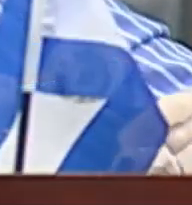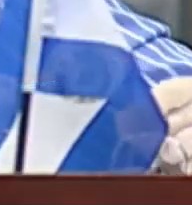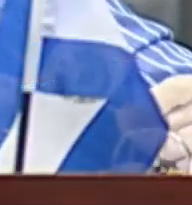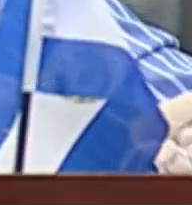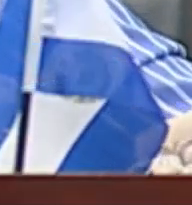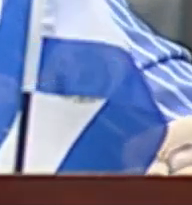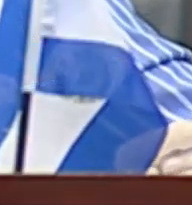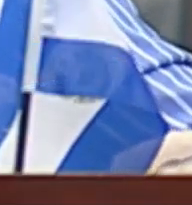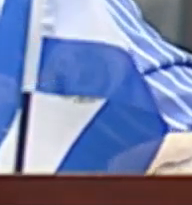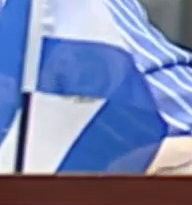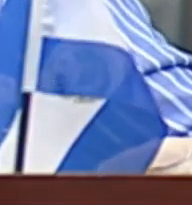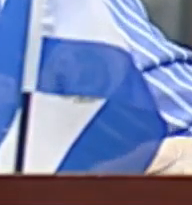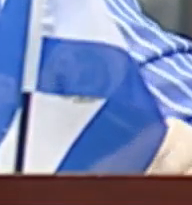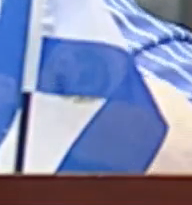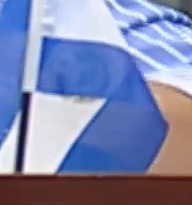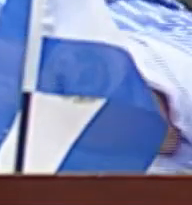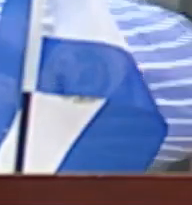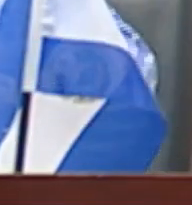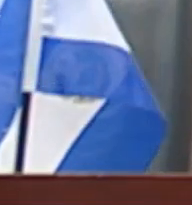Yo quiero